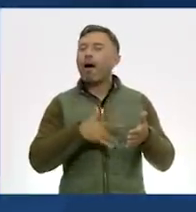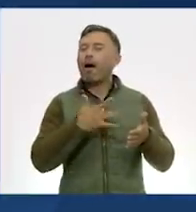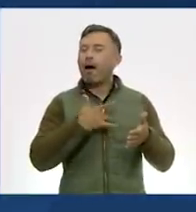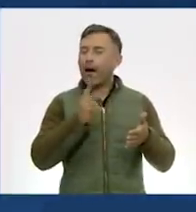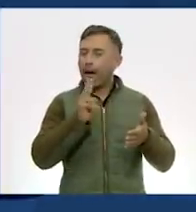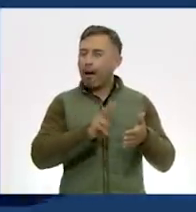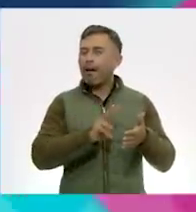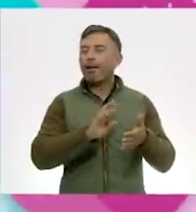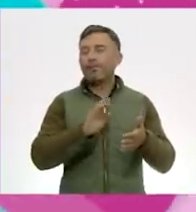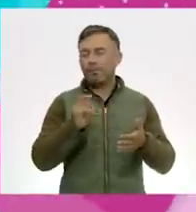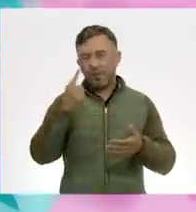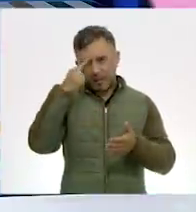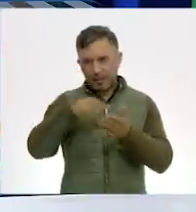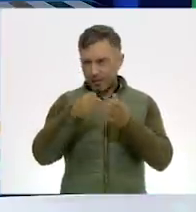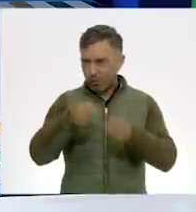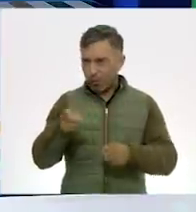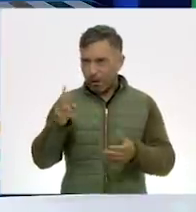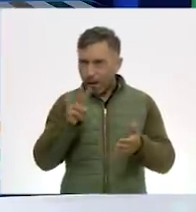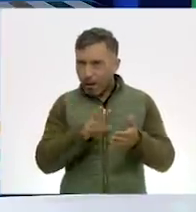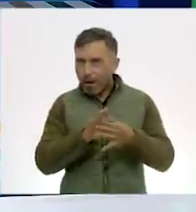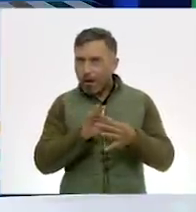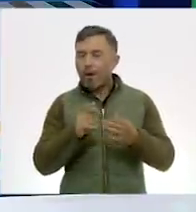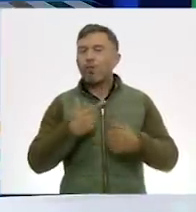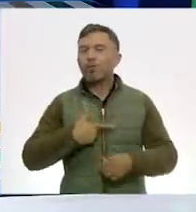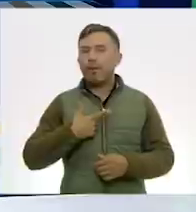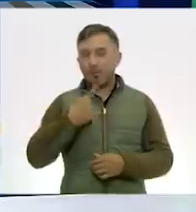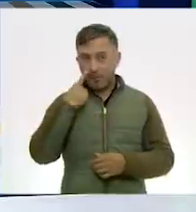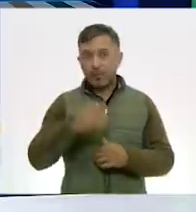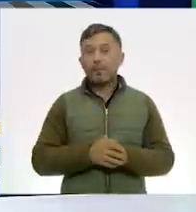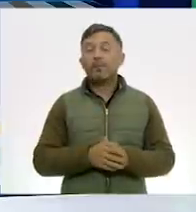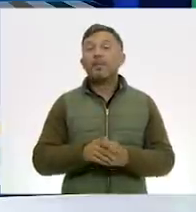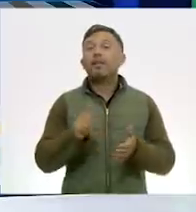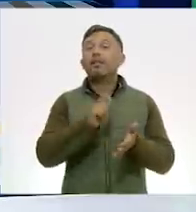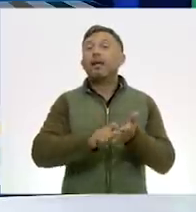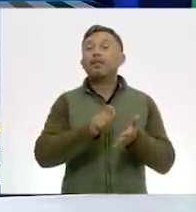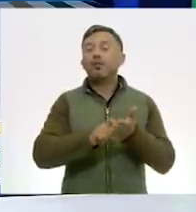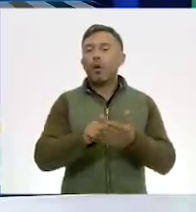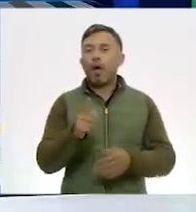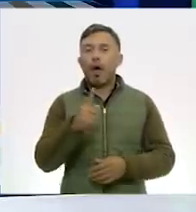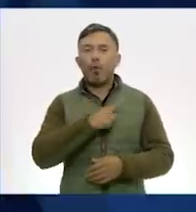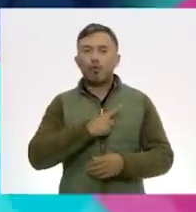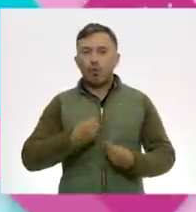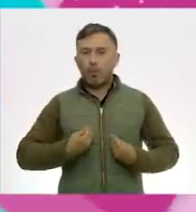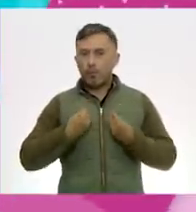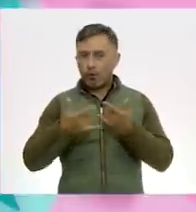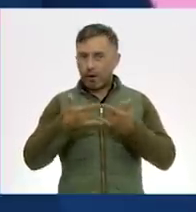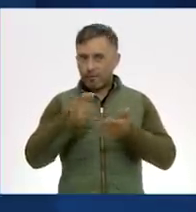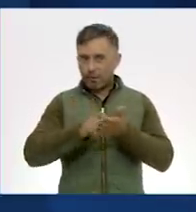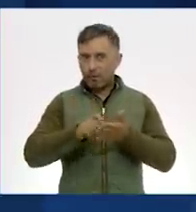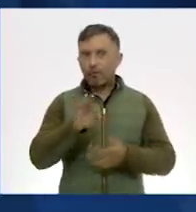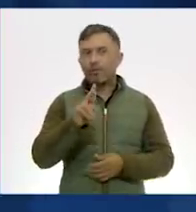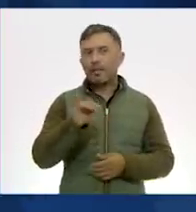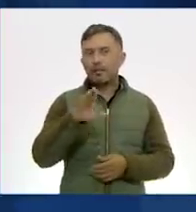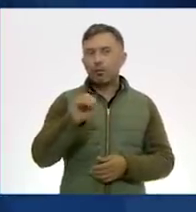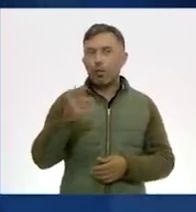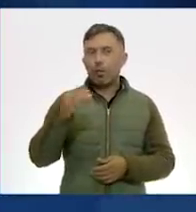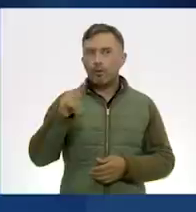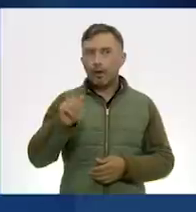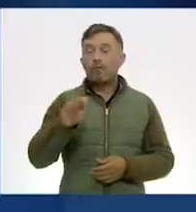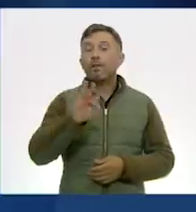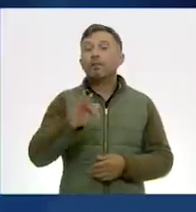gustar. Bien, comienza así, dice, texto autobiográfico de Francisco Goitia. Nací el 4 de octubre